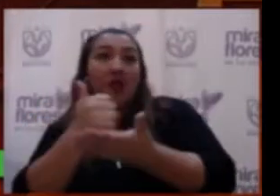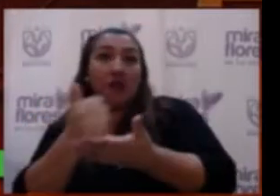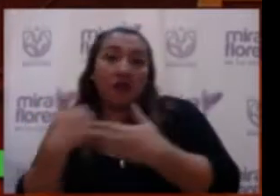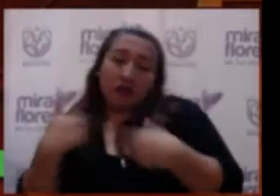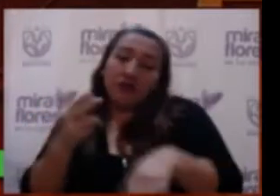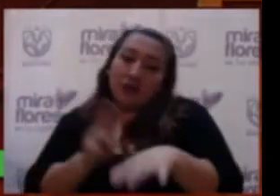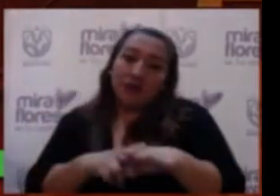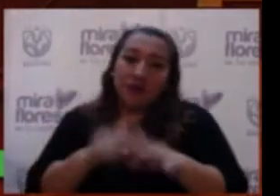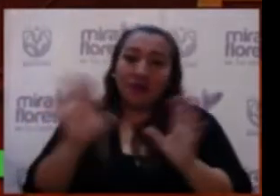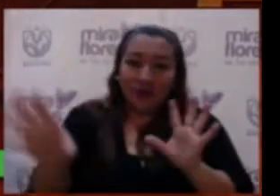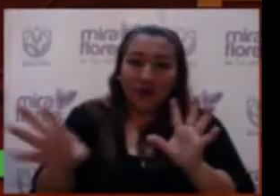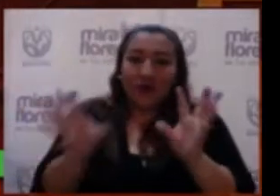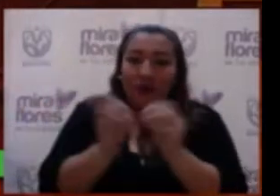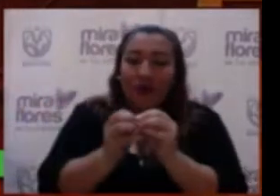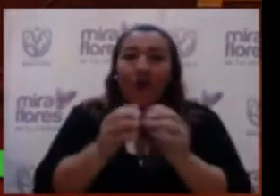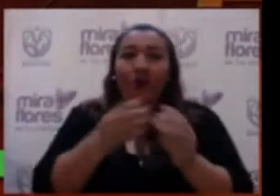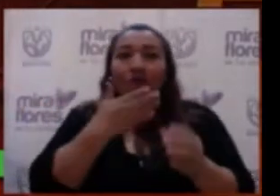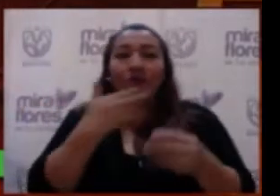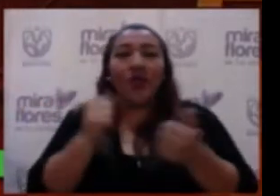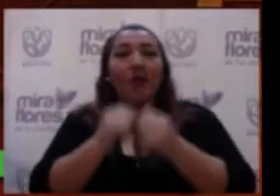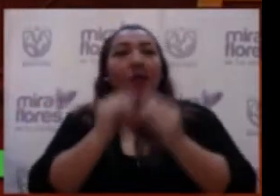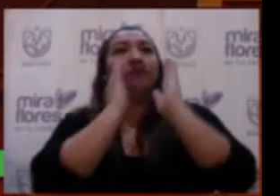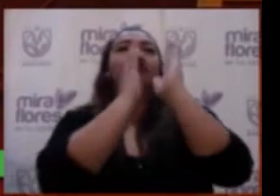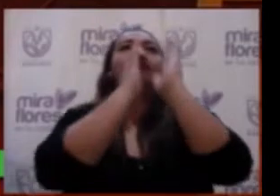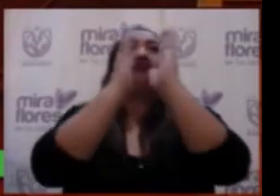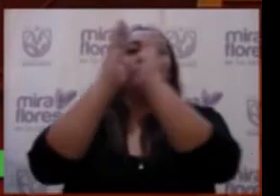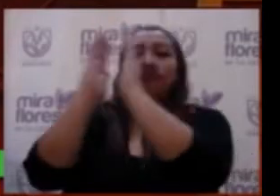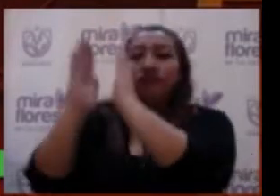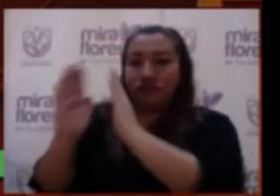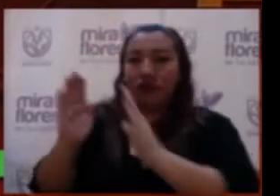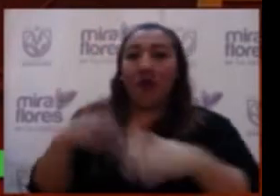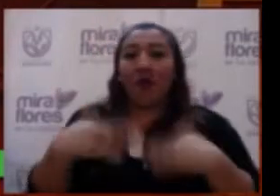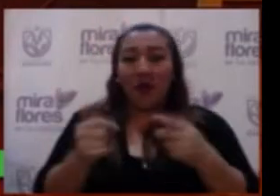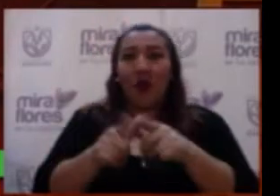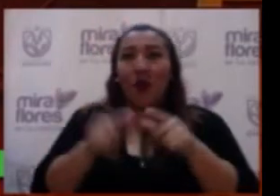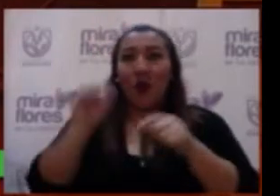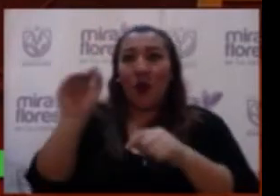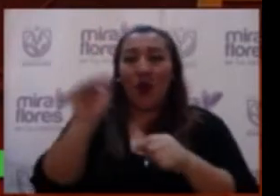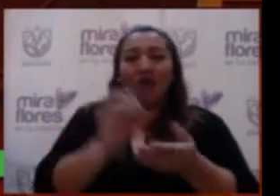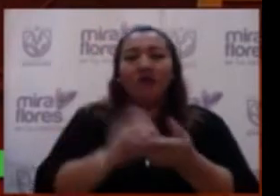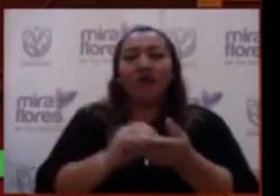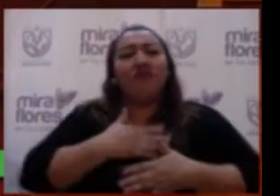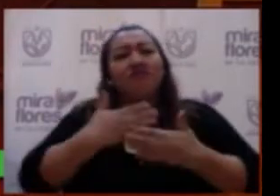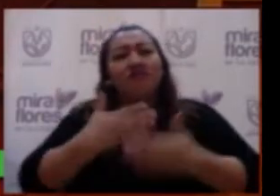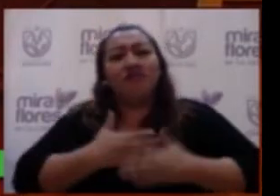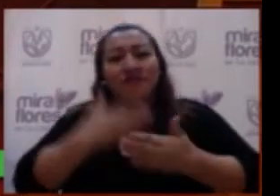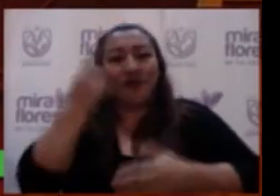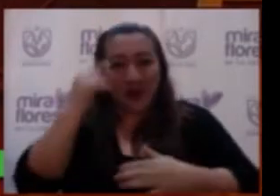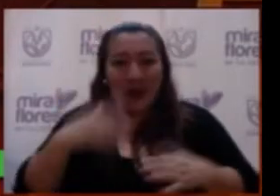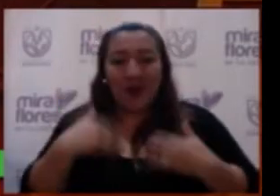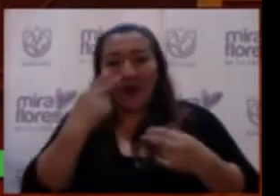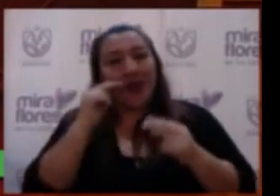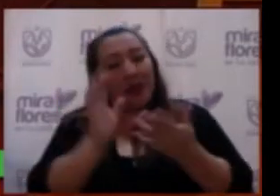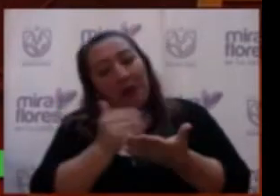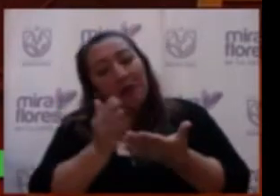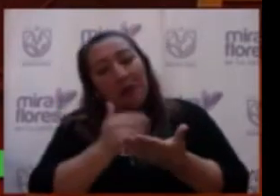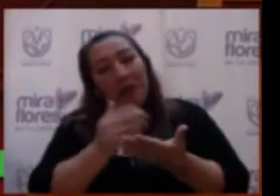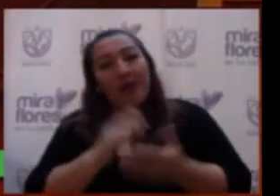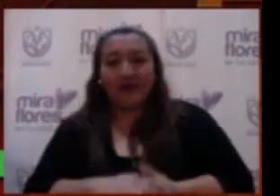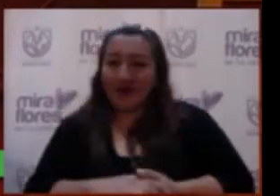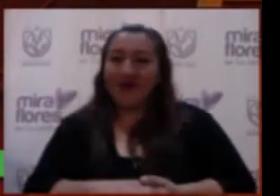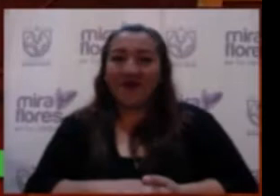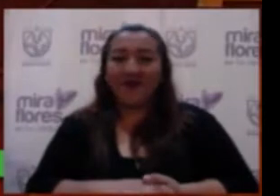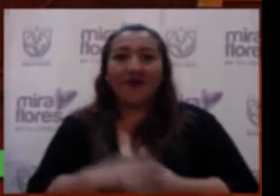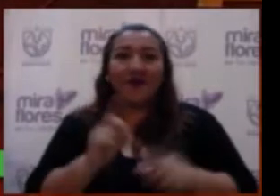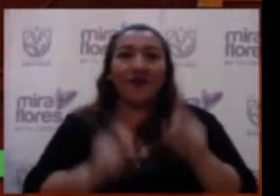y que complementan o terminan de ayudarnos a equipar un espacio muy agradable para poder leer.